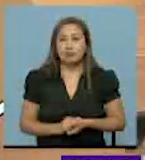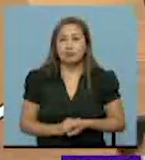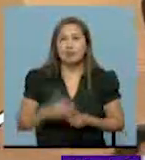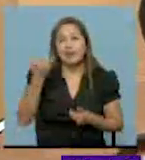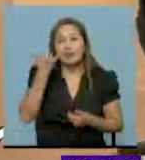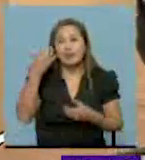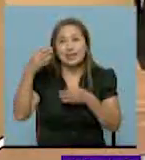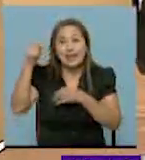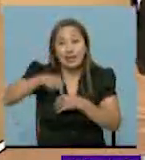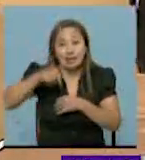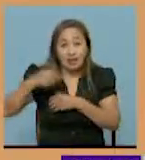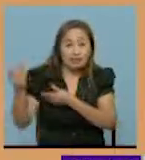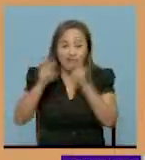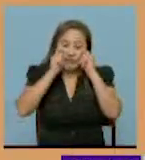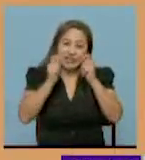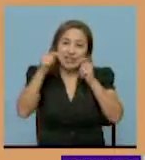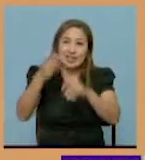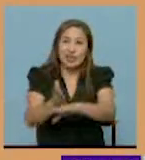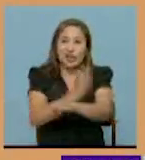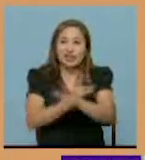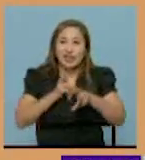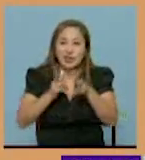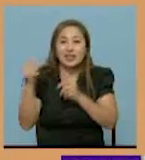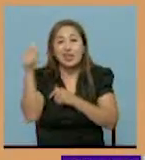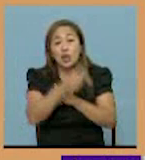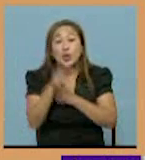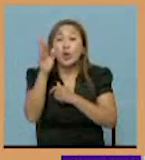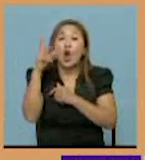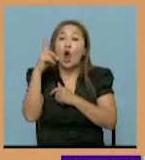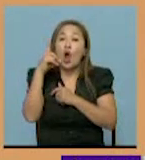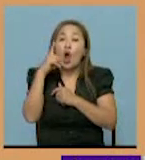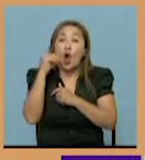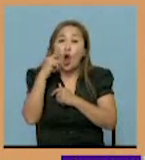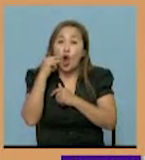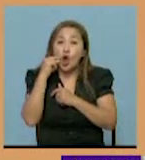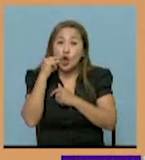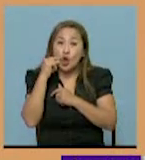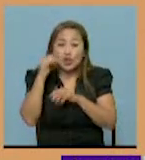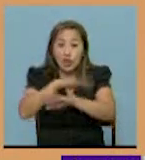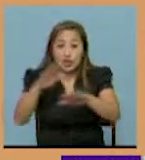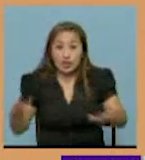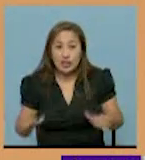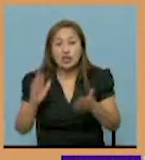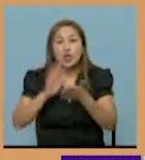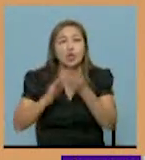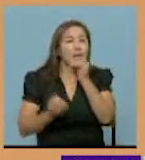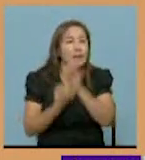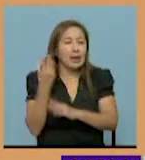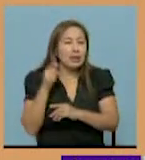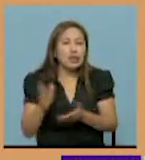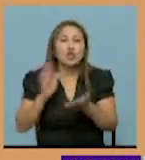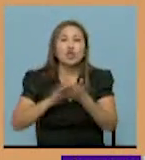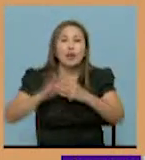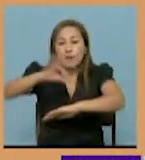Y ya estamos en estudios con visita, lo había anticipado los chicos del turno mañana, sobre la presencia de la